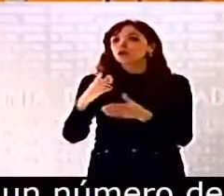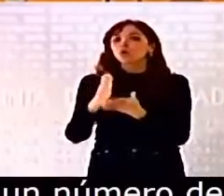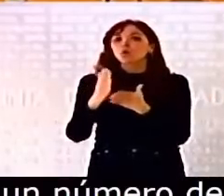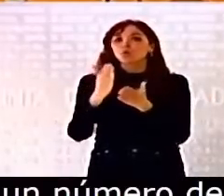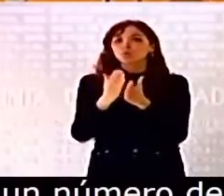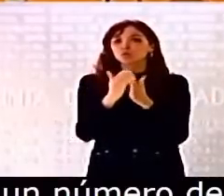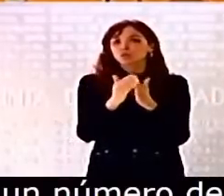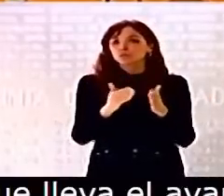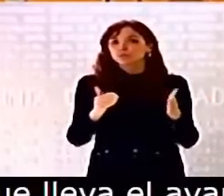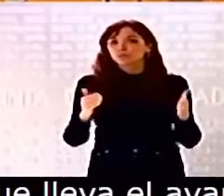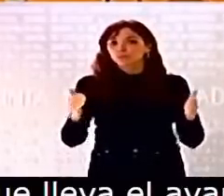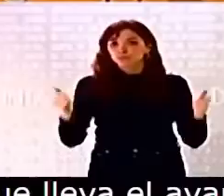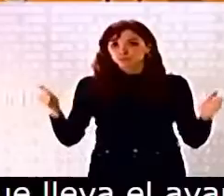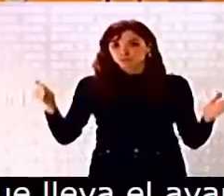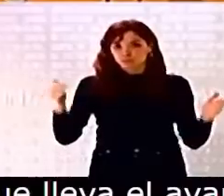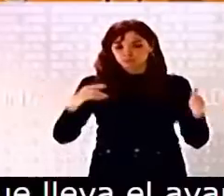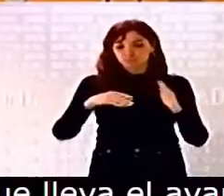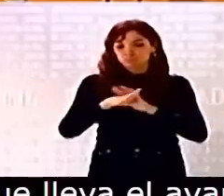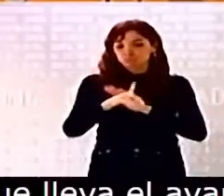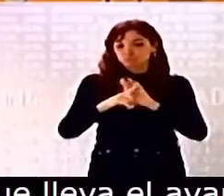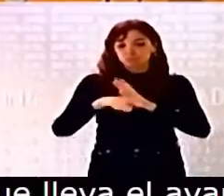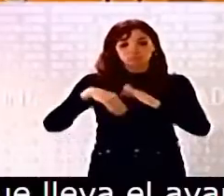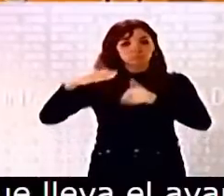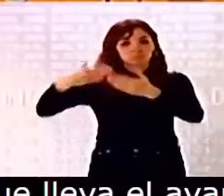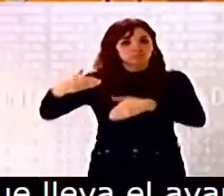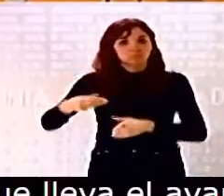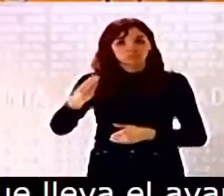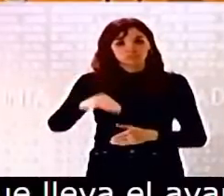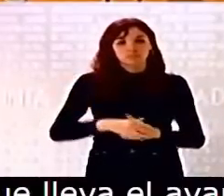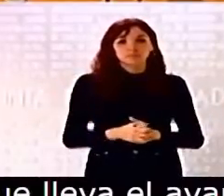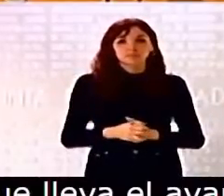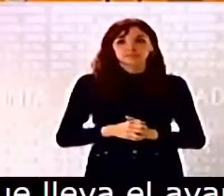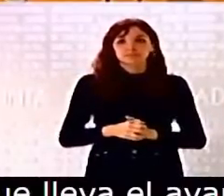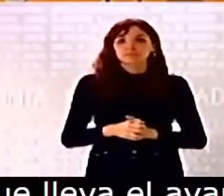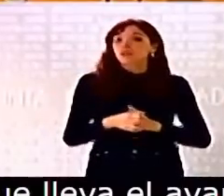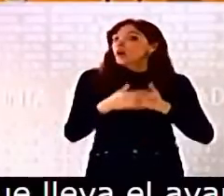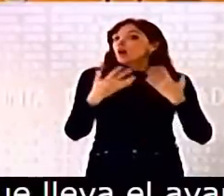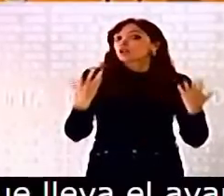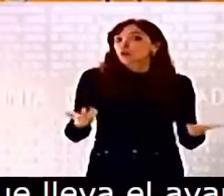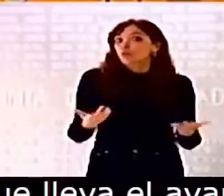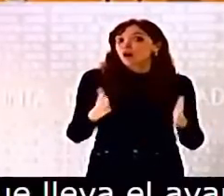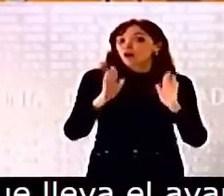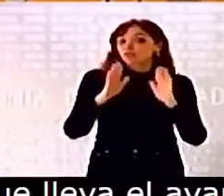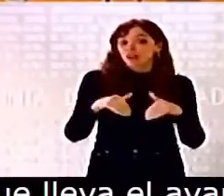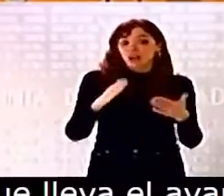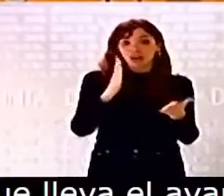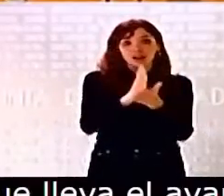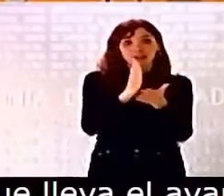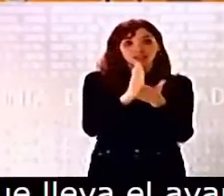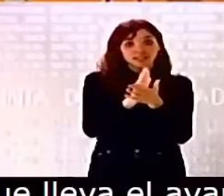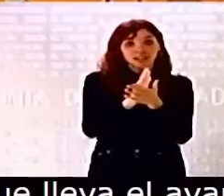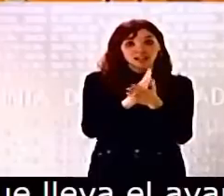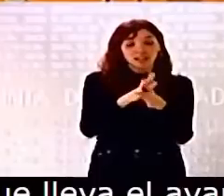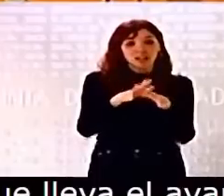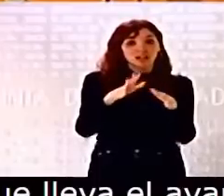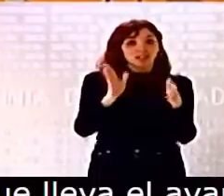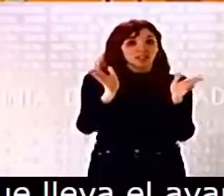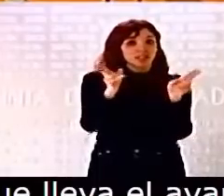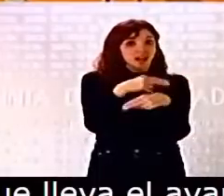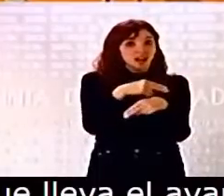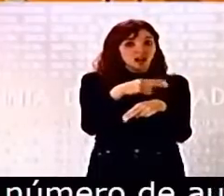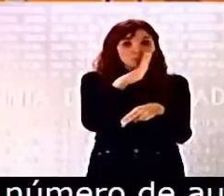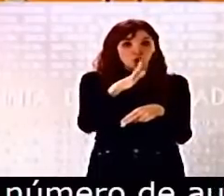escolar. Y, por lo tanto, se están reduciendo el número de aulas que estamos